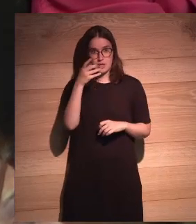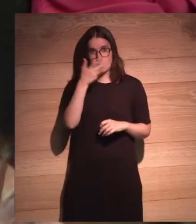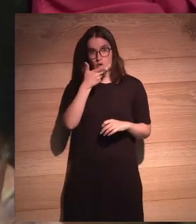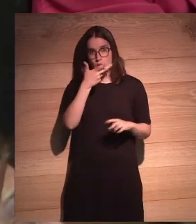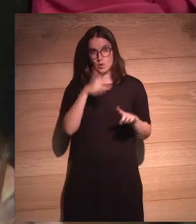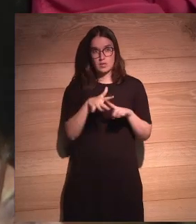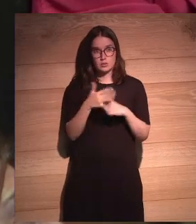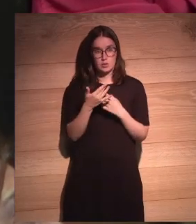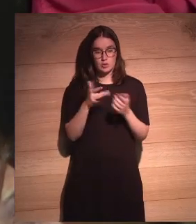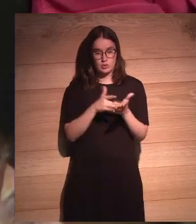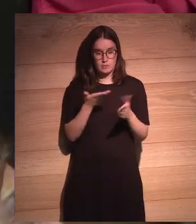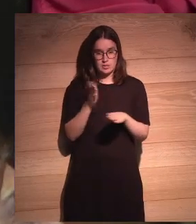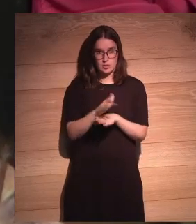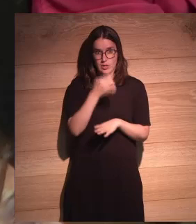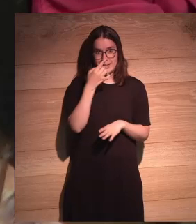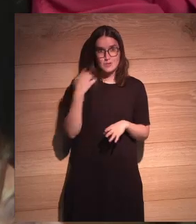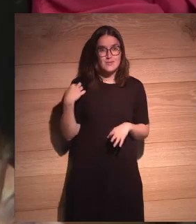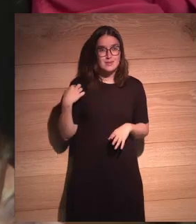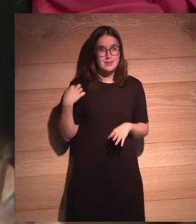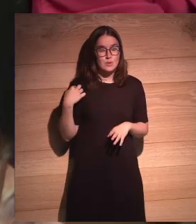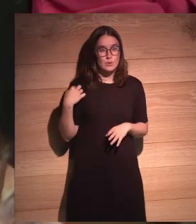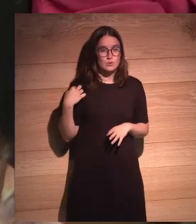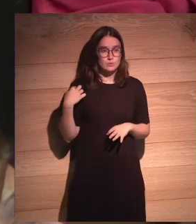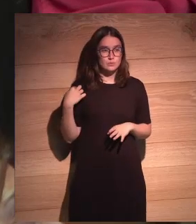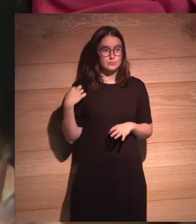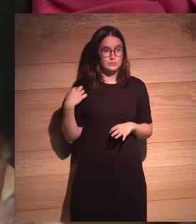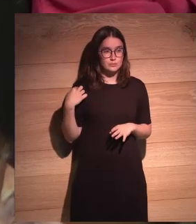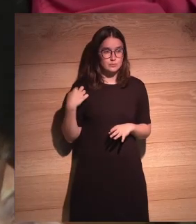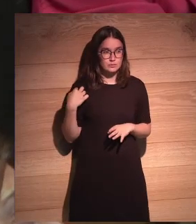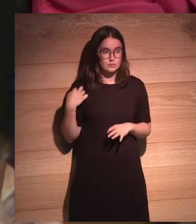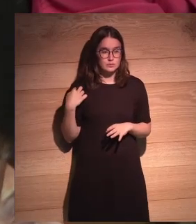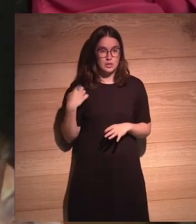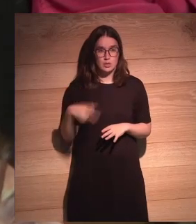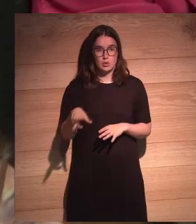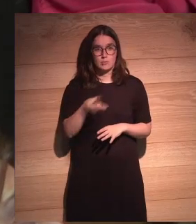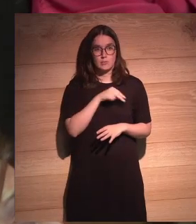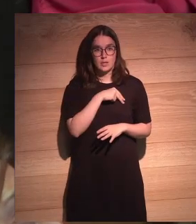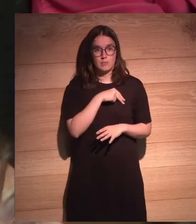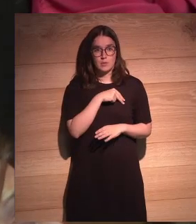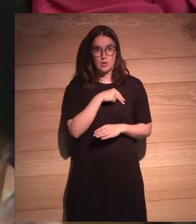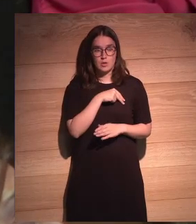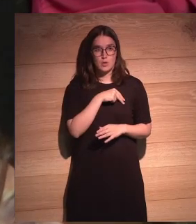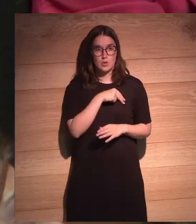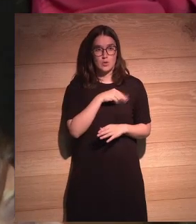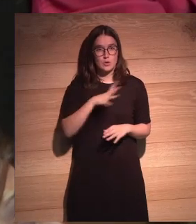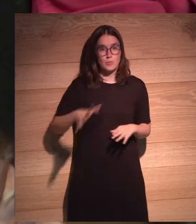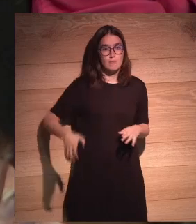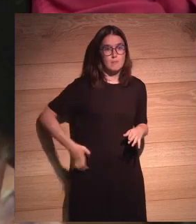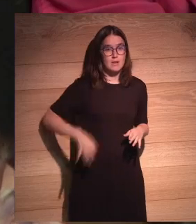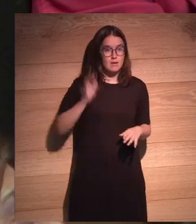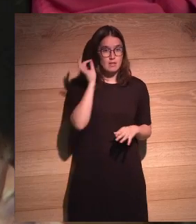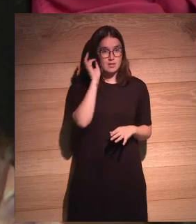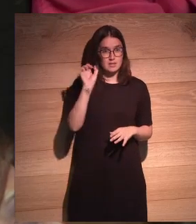conozco el caso y se presentó el año pasado en los premios de Princesa de